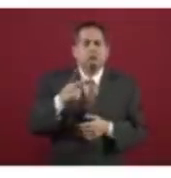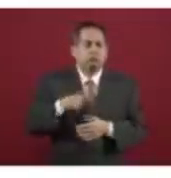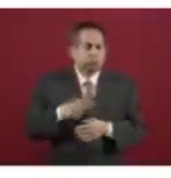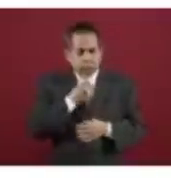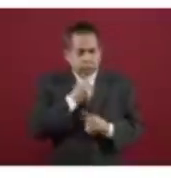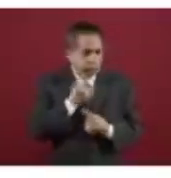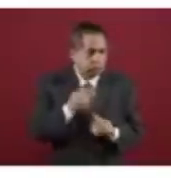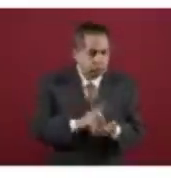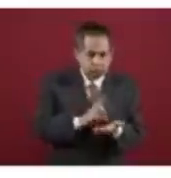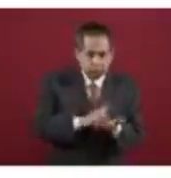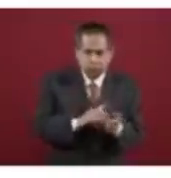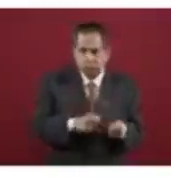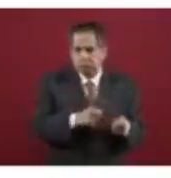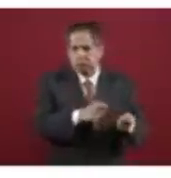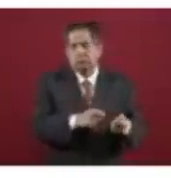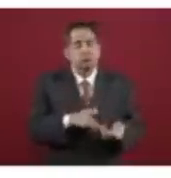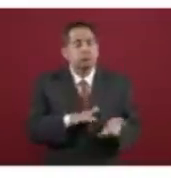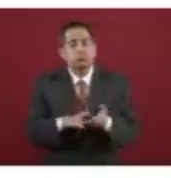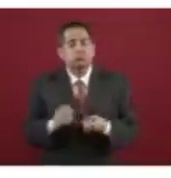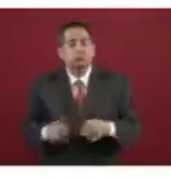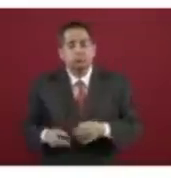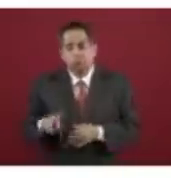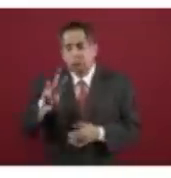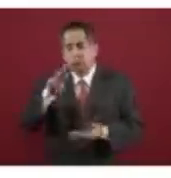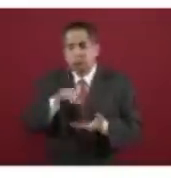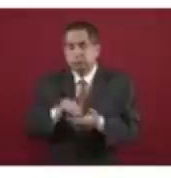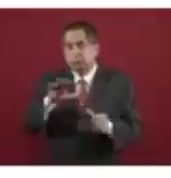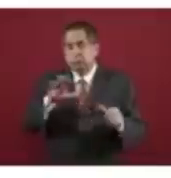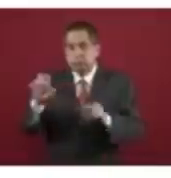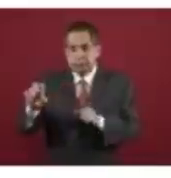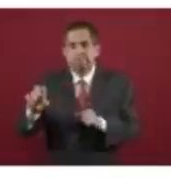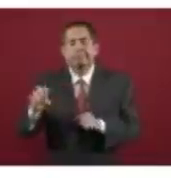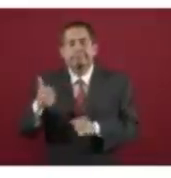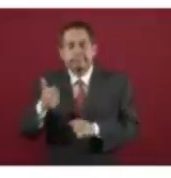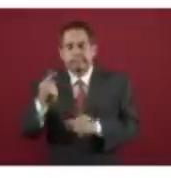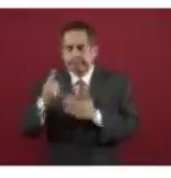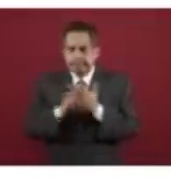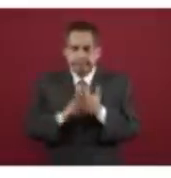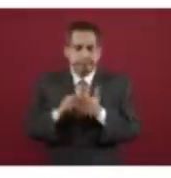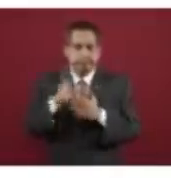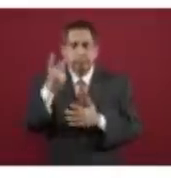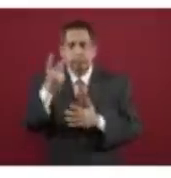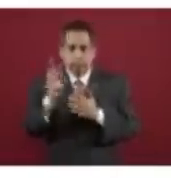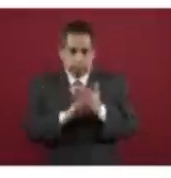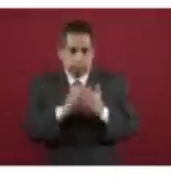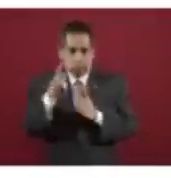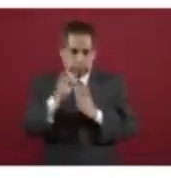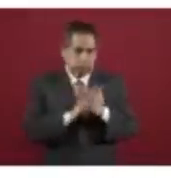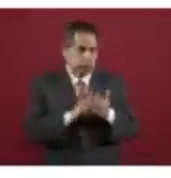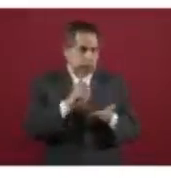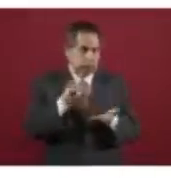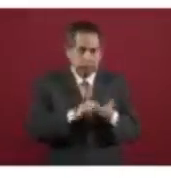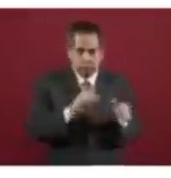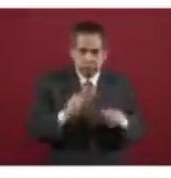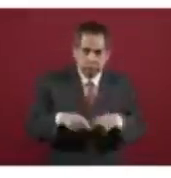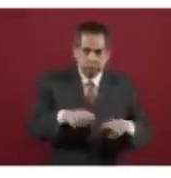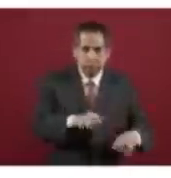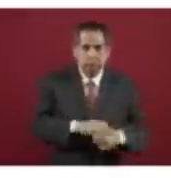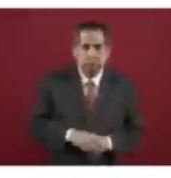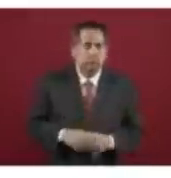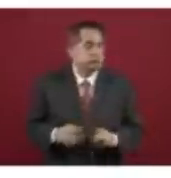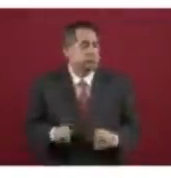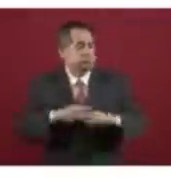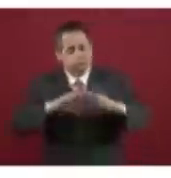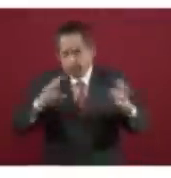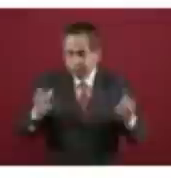3,372. Tendrán un apoyo de 3,600 pesos bimestrales y los niños beneficiados serán